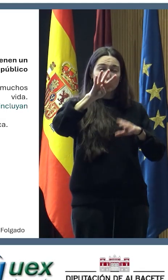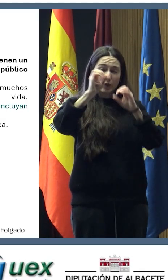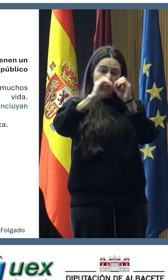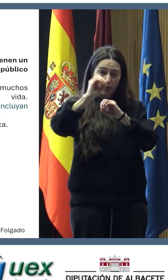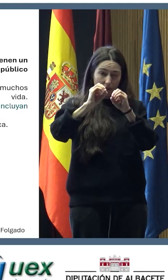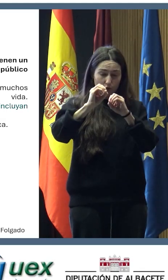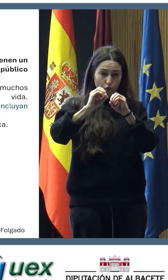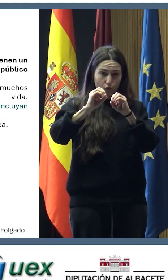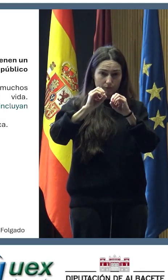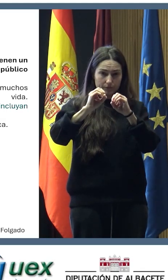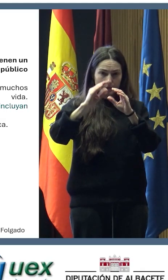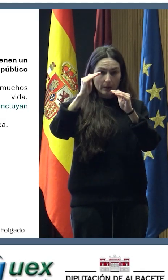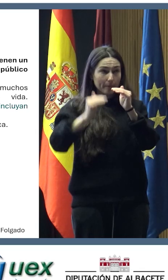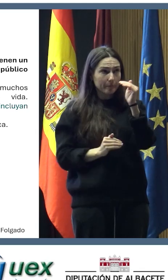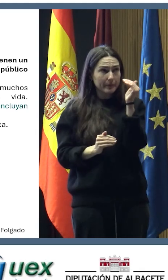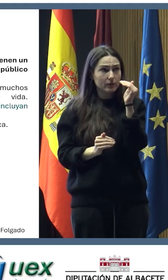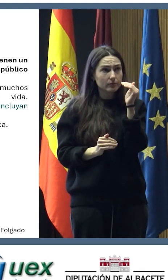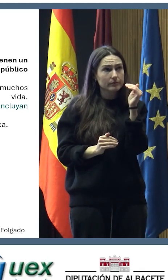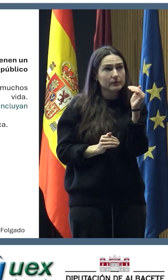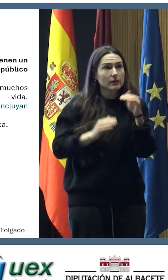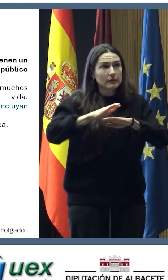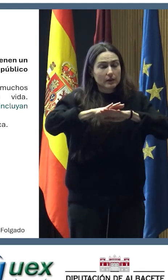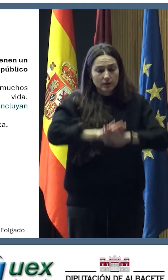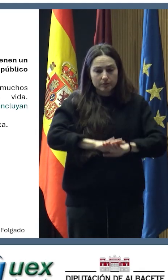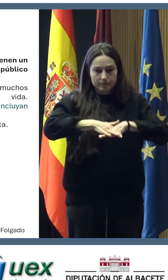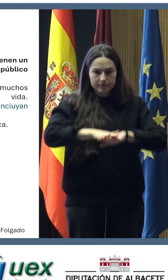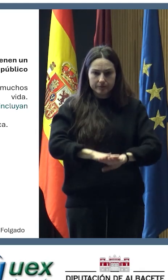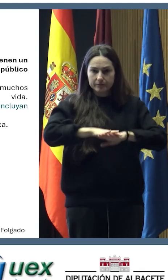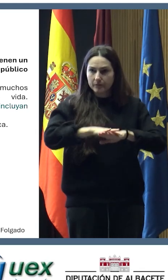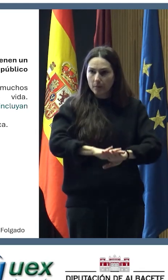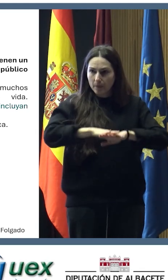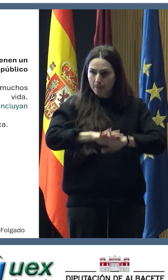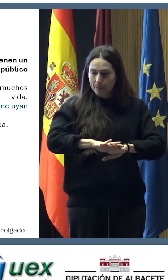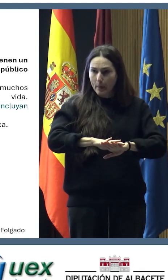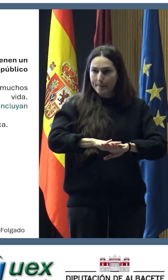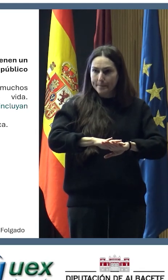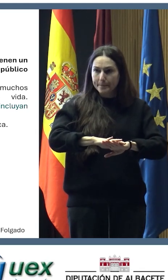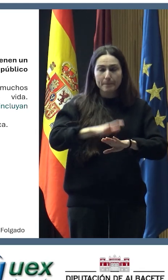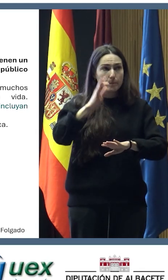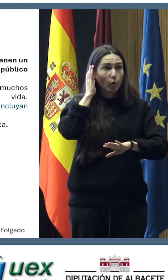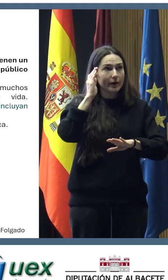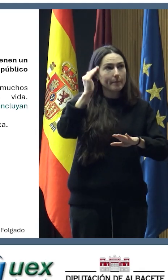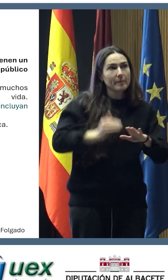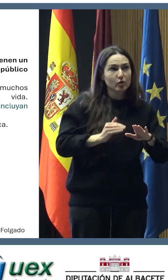se les haga una resucitación cardiopulmonar en público en comparación con los hombres.